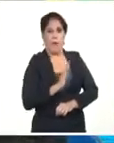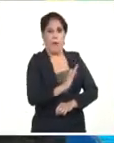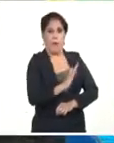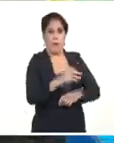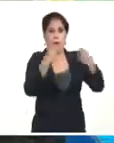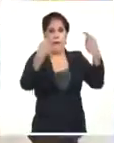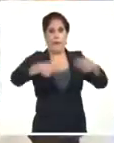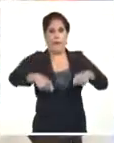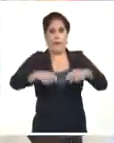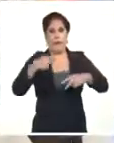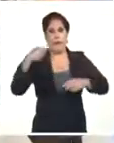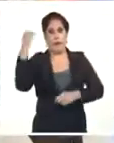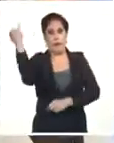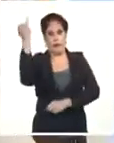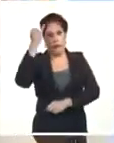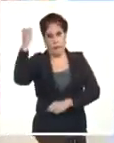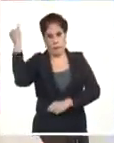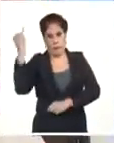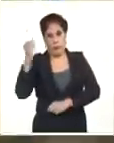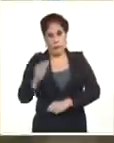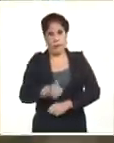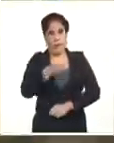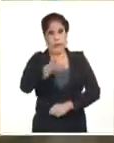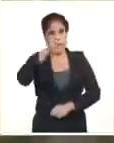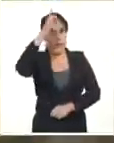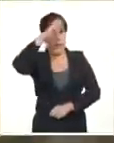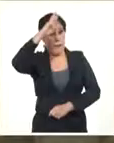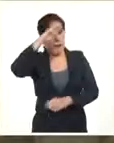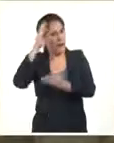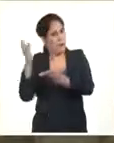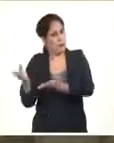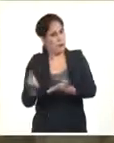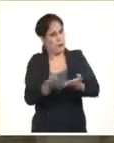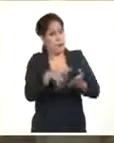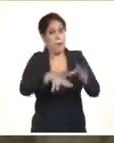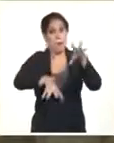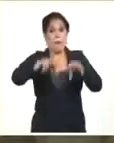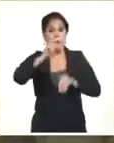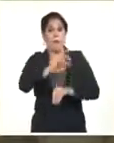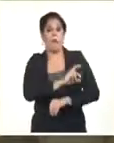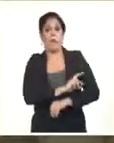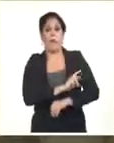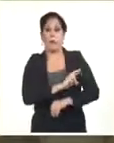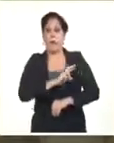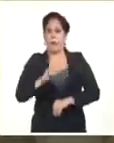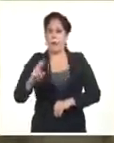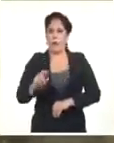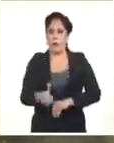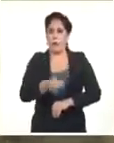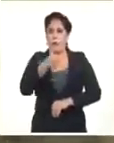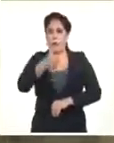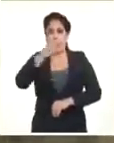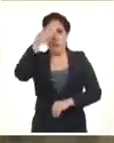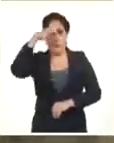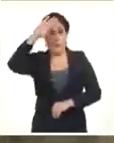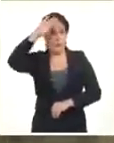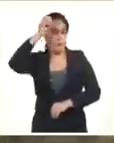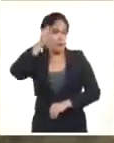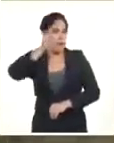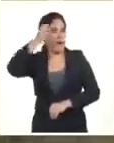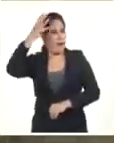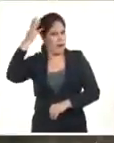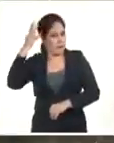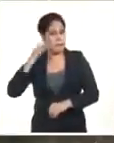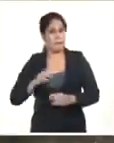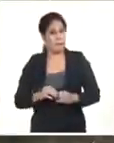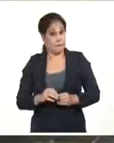derecho internacional. López Obrador fue recibido en el Palacio de la Revolución por el presidente cubano Miguel